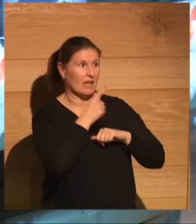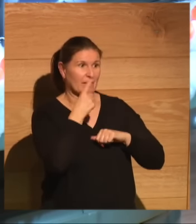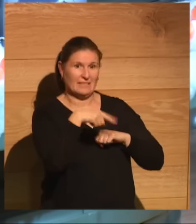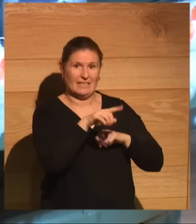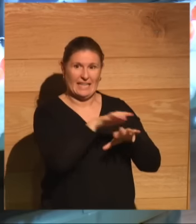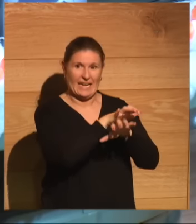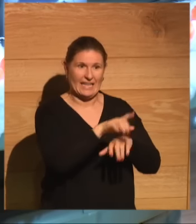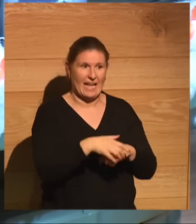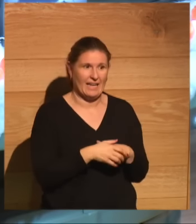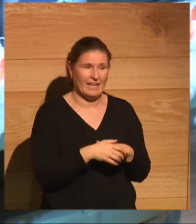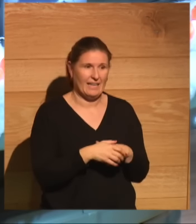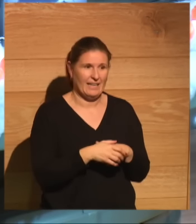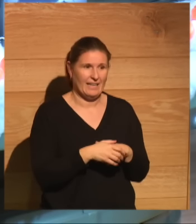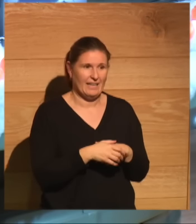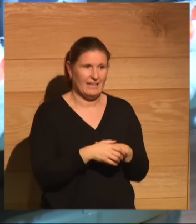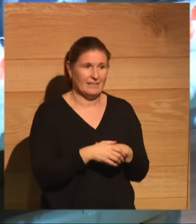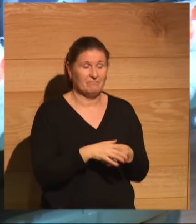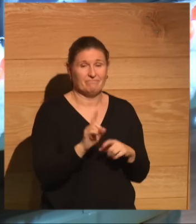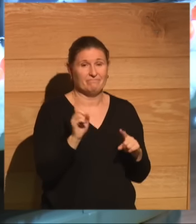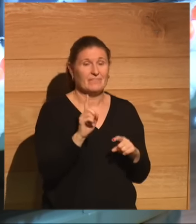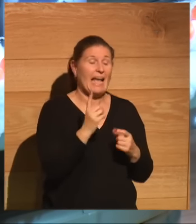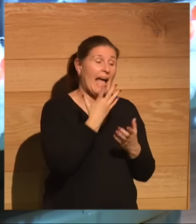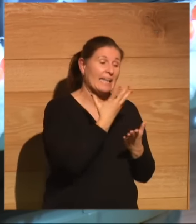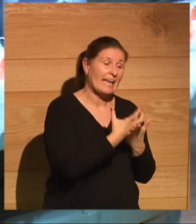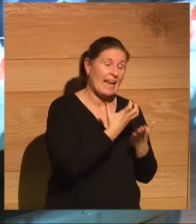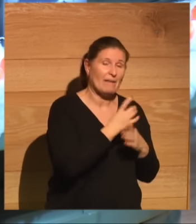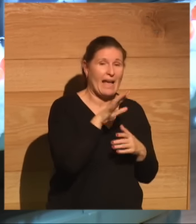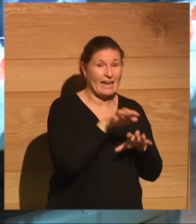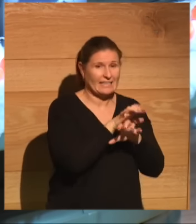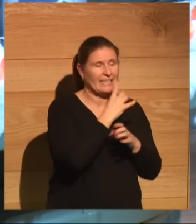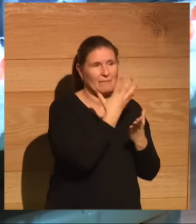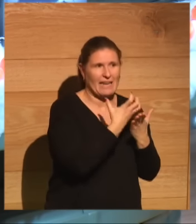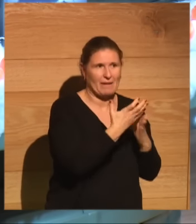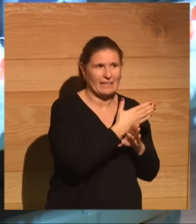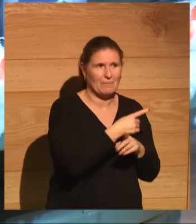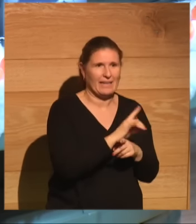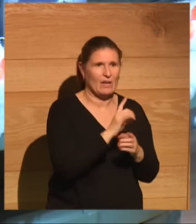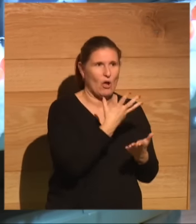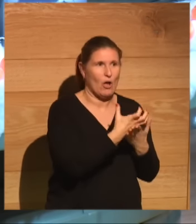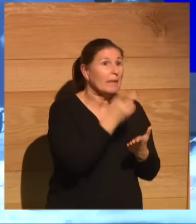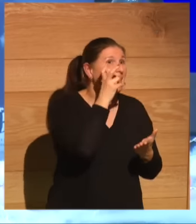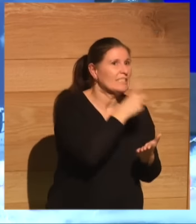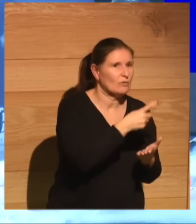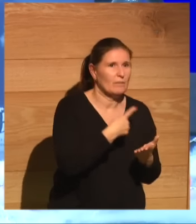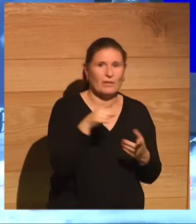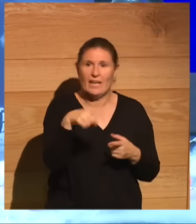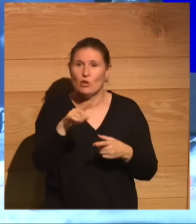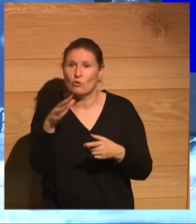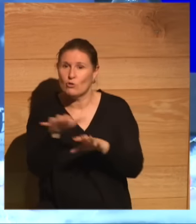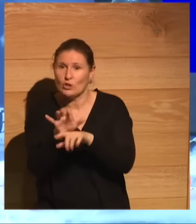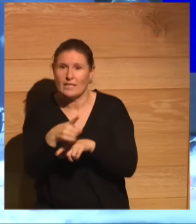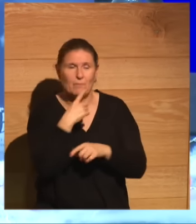lo has regalado, sí, ¿eh? Sí, hay, sí. Hay que grabar risas, lo tengo dicho. Y la cara de todo el mundo de qué hay que hacer ahora.